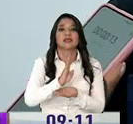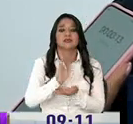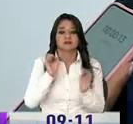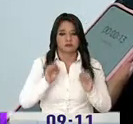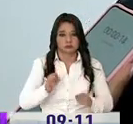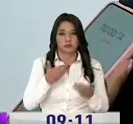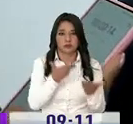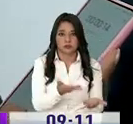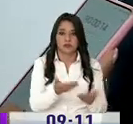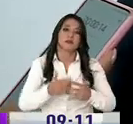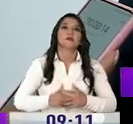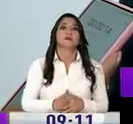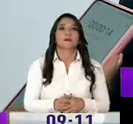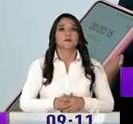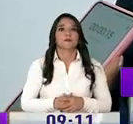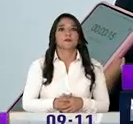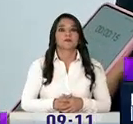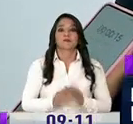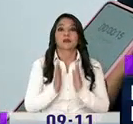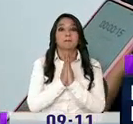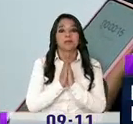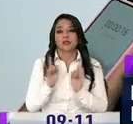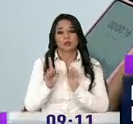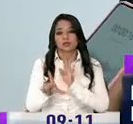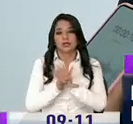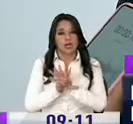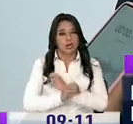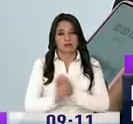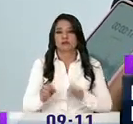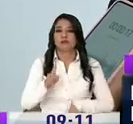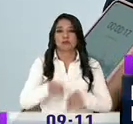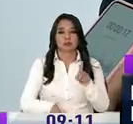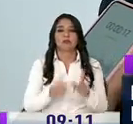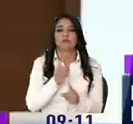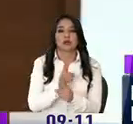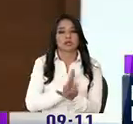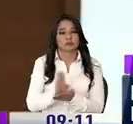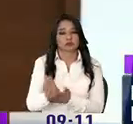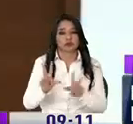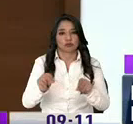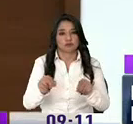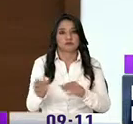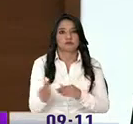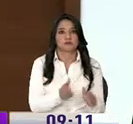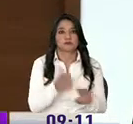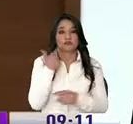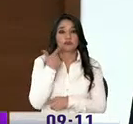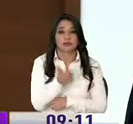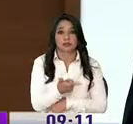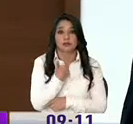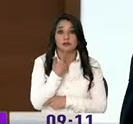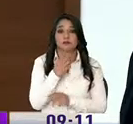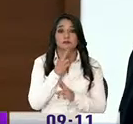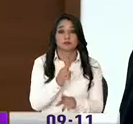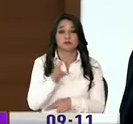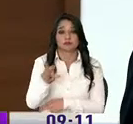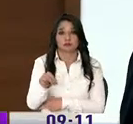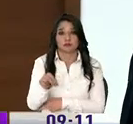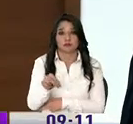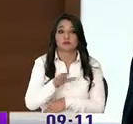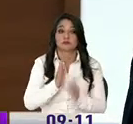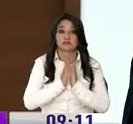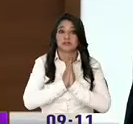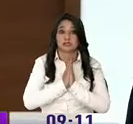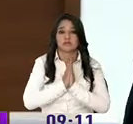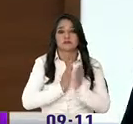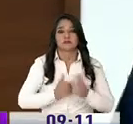de Seguridad Social. Su pedido no es legal ni legítimo y por tanto fue negado. La Fiscalía se opuso frente a este